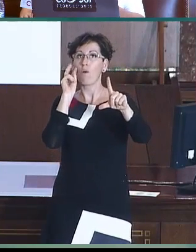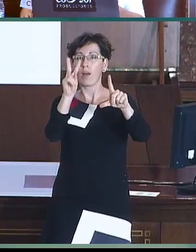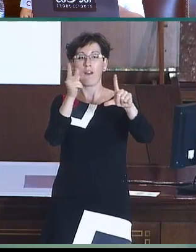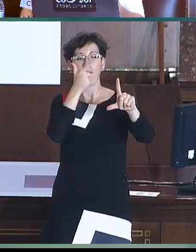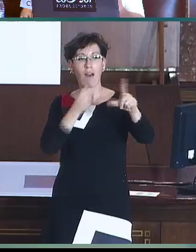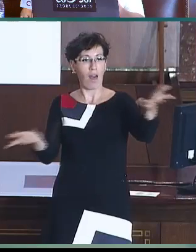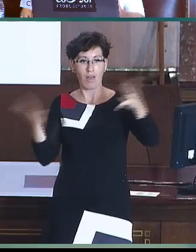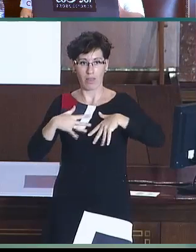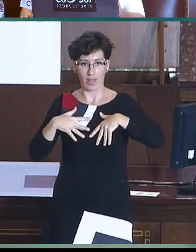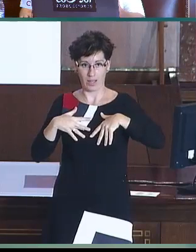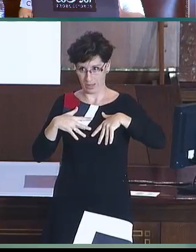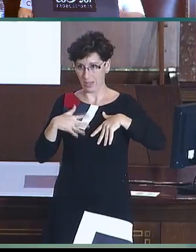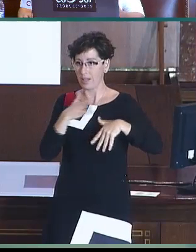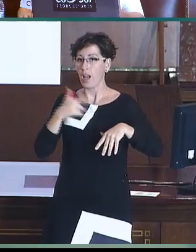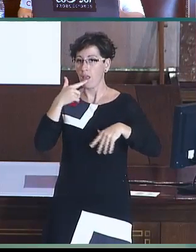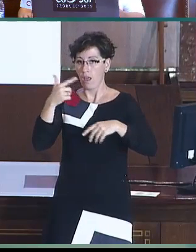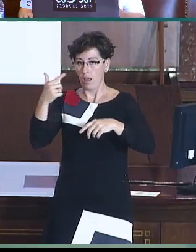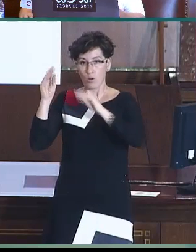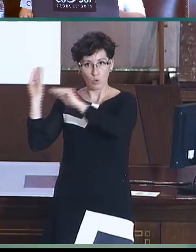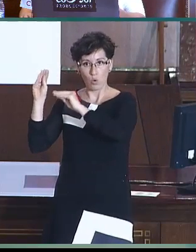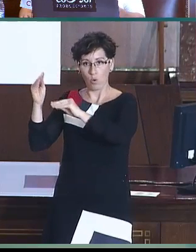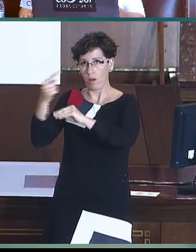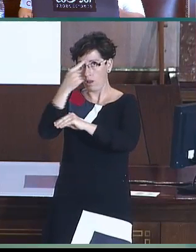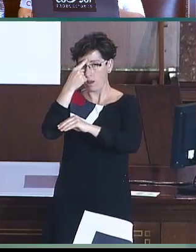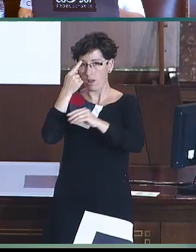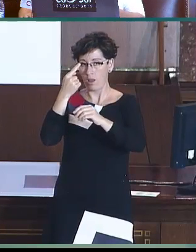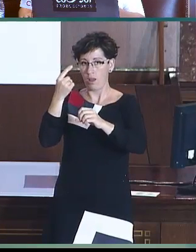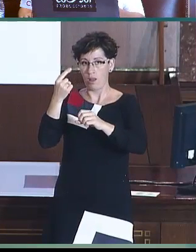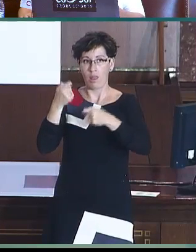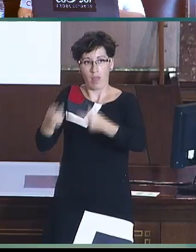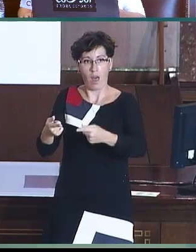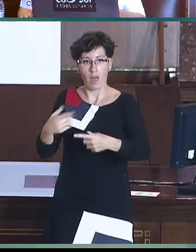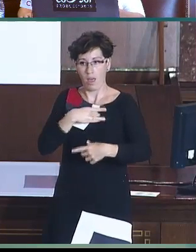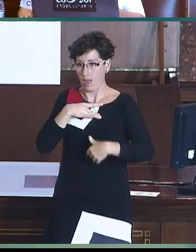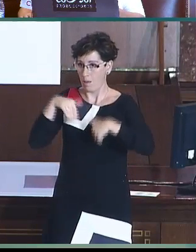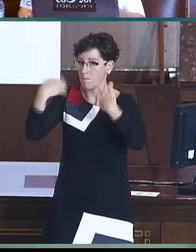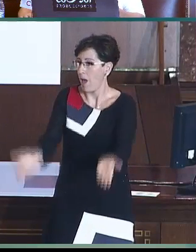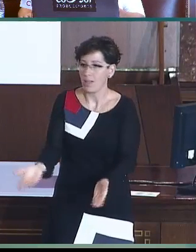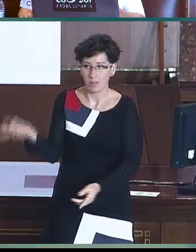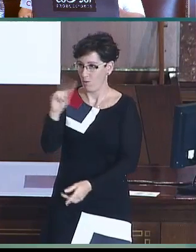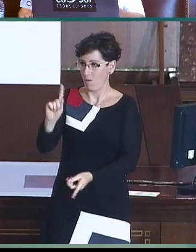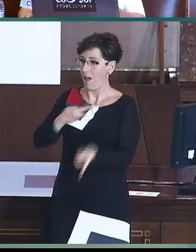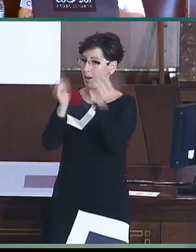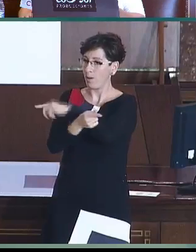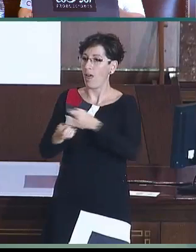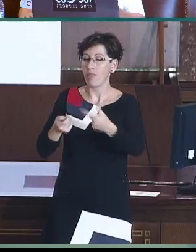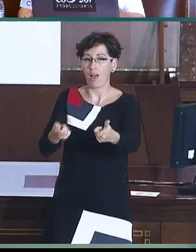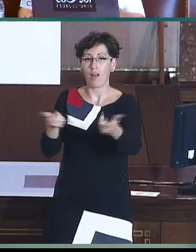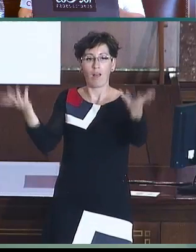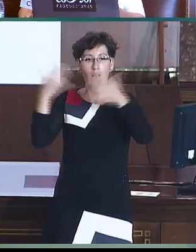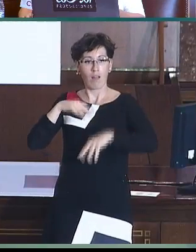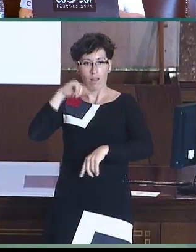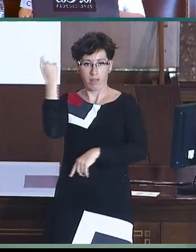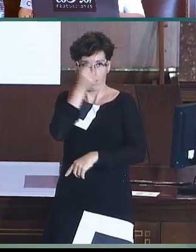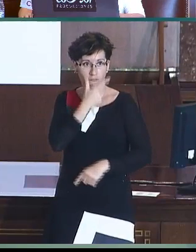y no estuviera trabajando tanto su memoria, sino que estuviera trabajando su acceso al léxico, que es lo que queríamos. Y el vídeo,